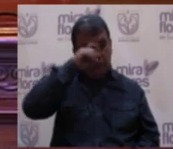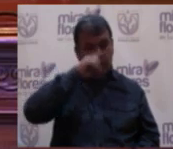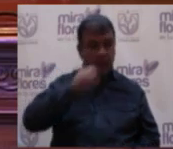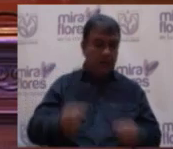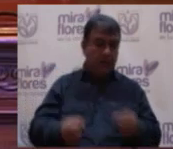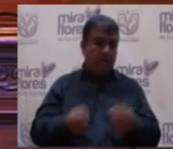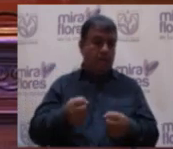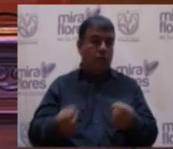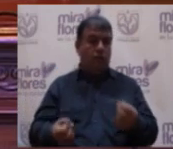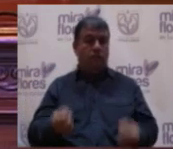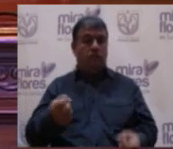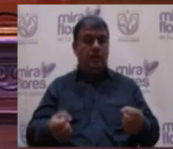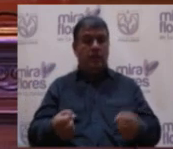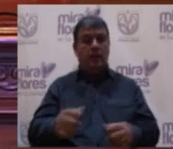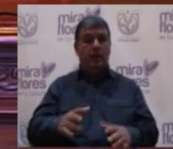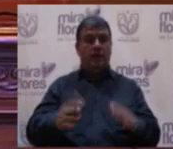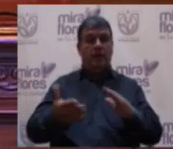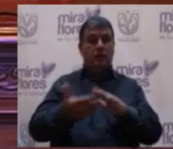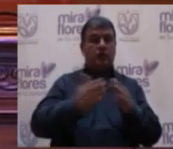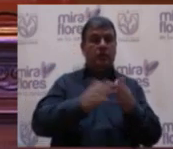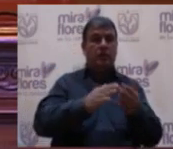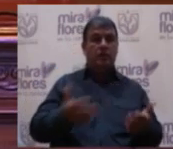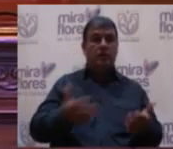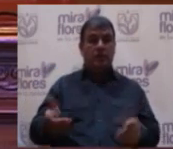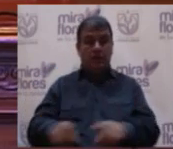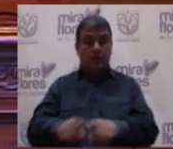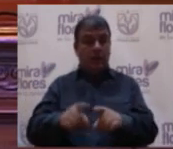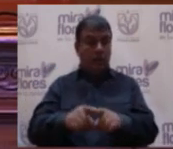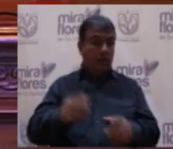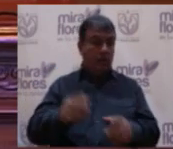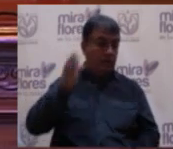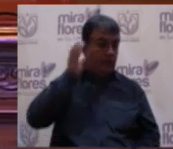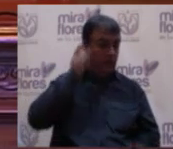nuestra ciudad. Y cuando hablo de nuestra ciudad, hablo de la ciudad de Miraflores